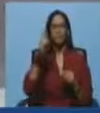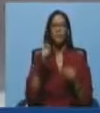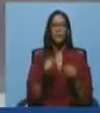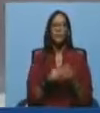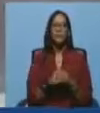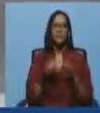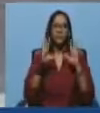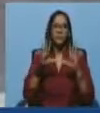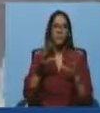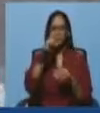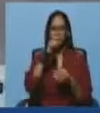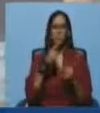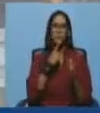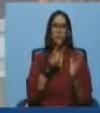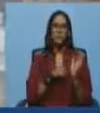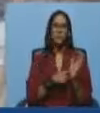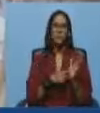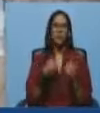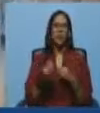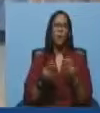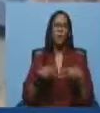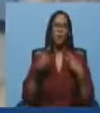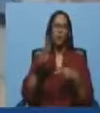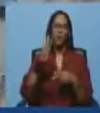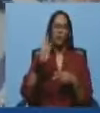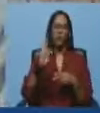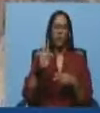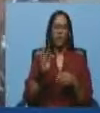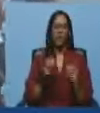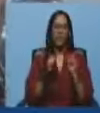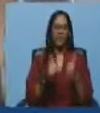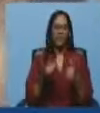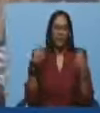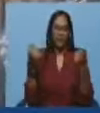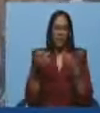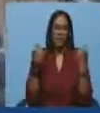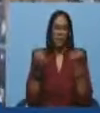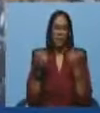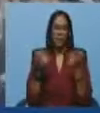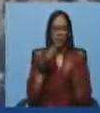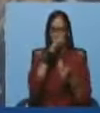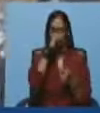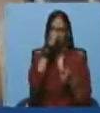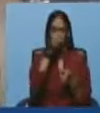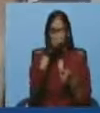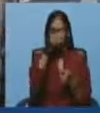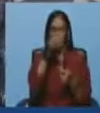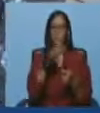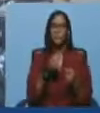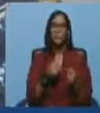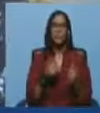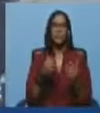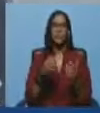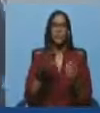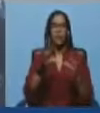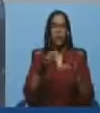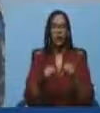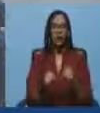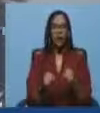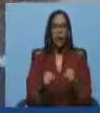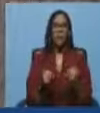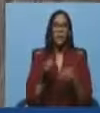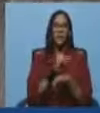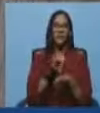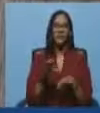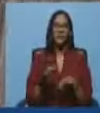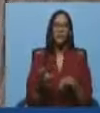10 añitos va a cumplir. ¿Cómo se ha renovado 4F? Que empezamos del periódico, que yo recuerdo que lo agarrábamos, que lo leemos, los que lo veíamos. Y lo